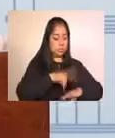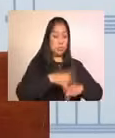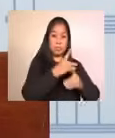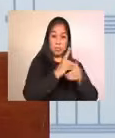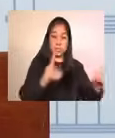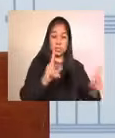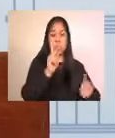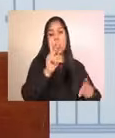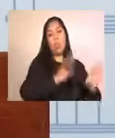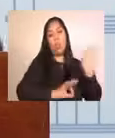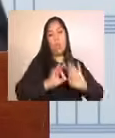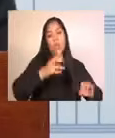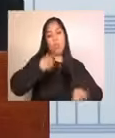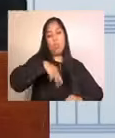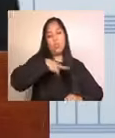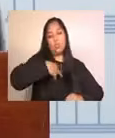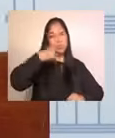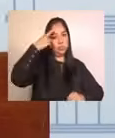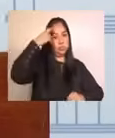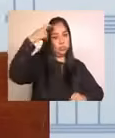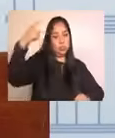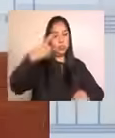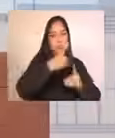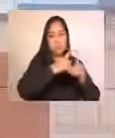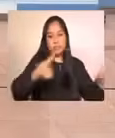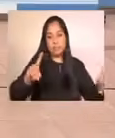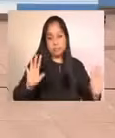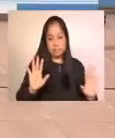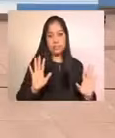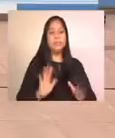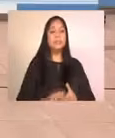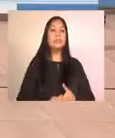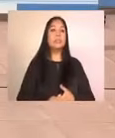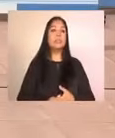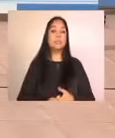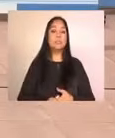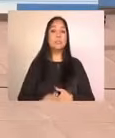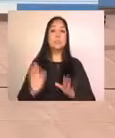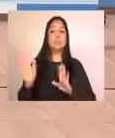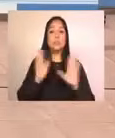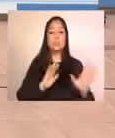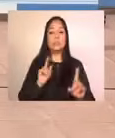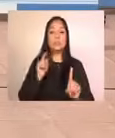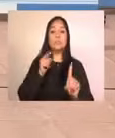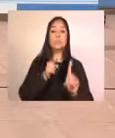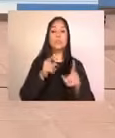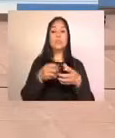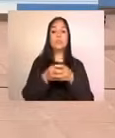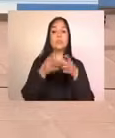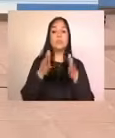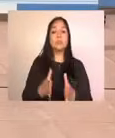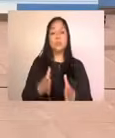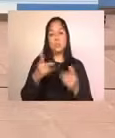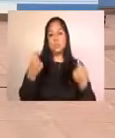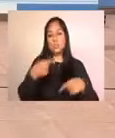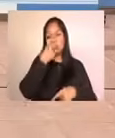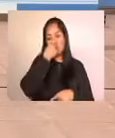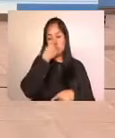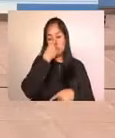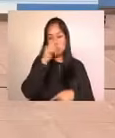aspiración democrática. Gracias, señor secretario. La siguiente pregunta es hacia el señor comisionado contra la